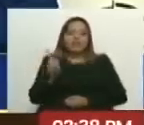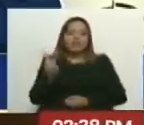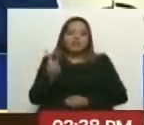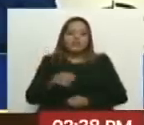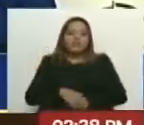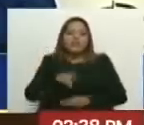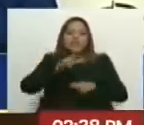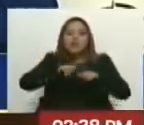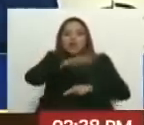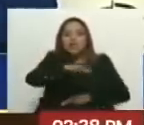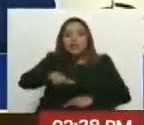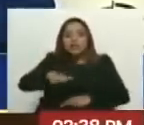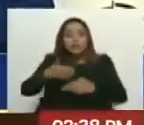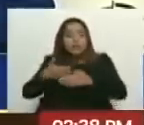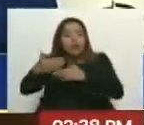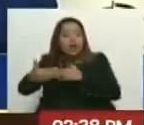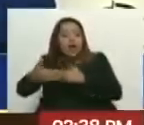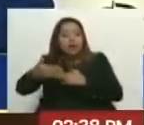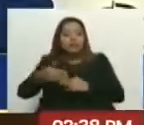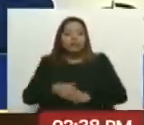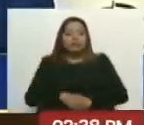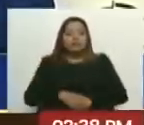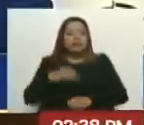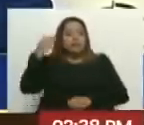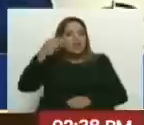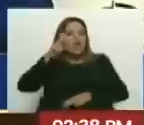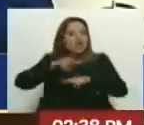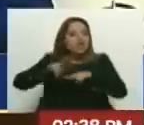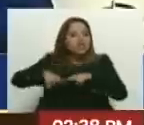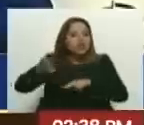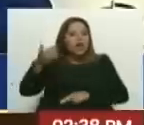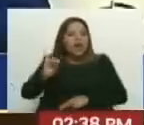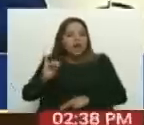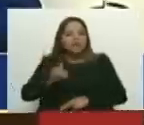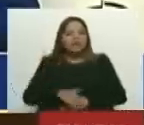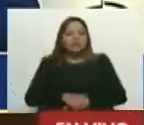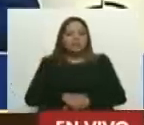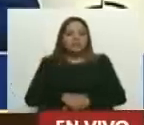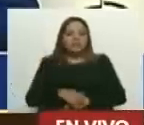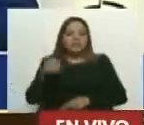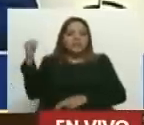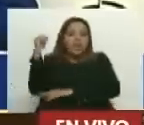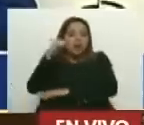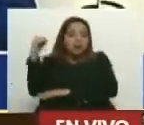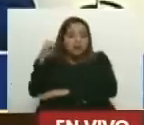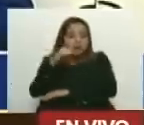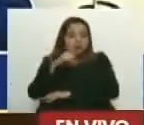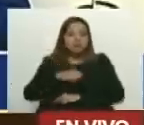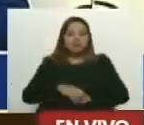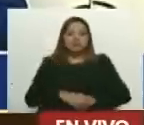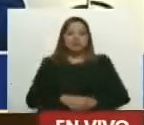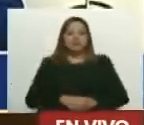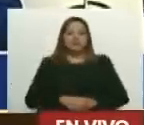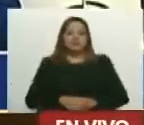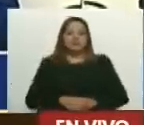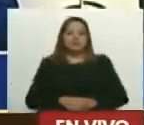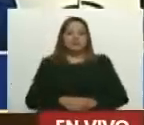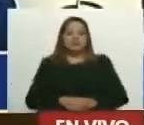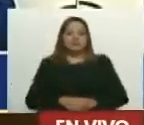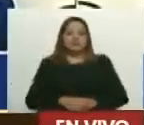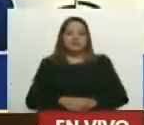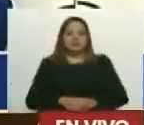la infancia y más allá, imagínense la infancia que sufre de un trastorno tan delicado como